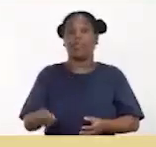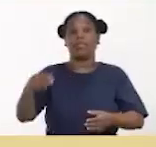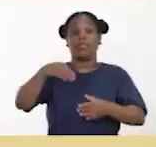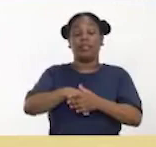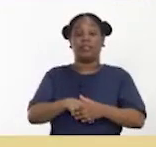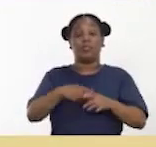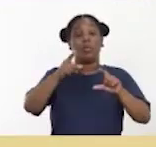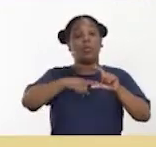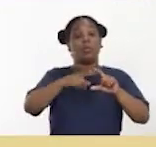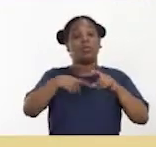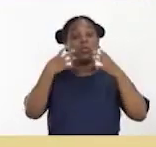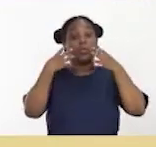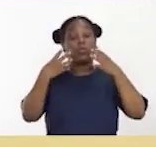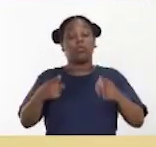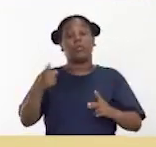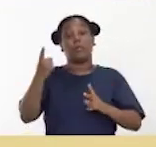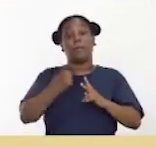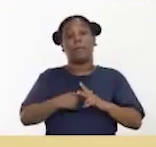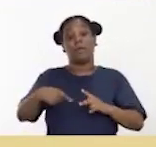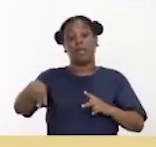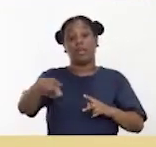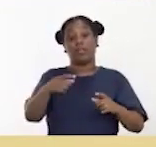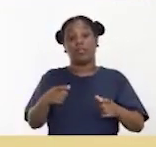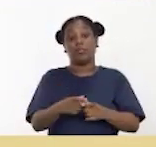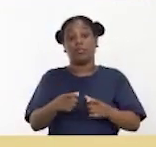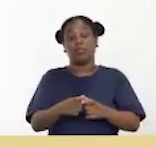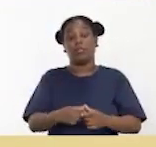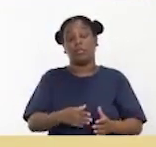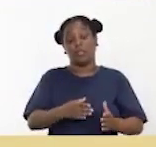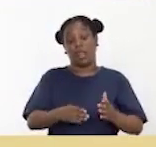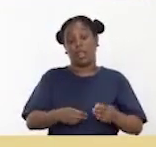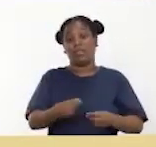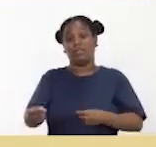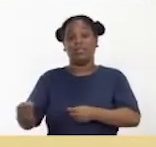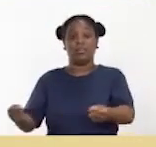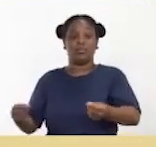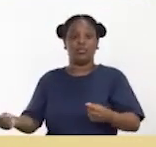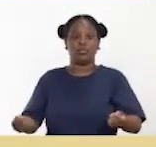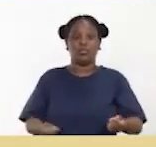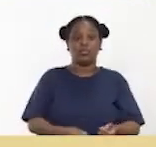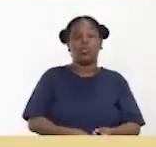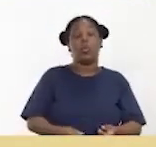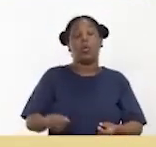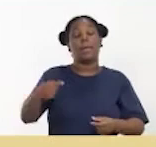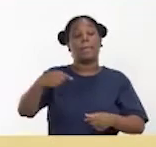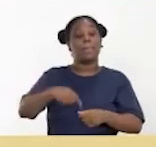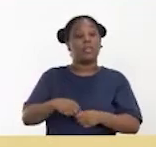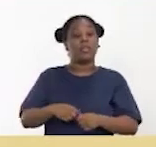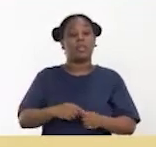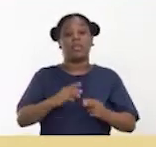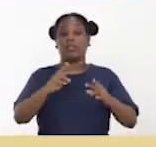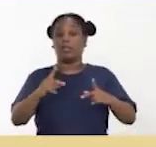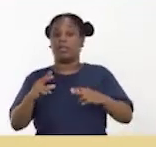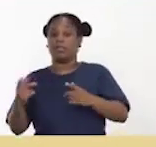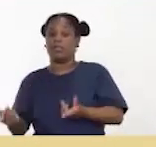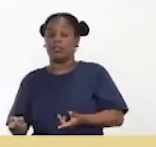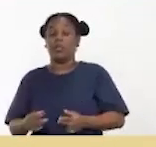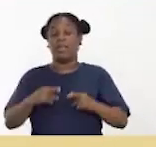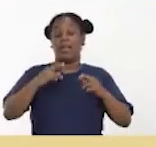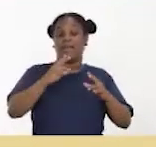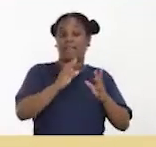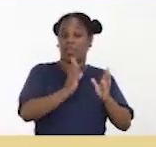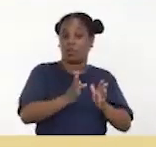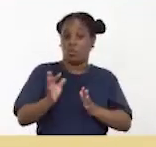También dentro de los contenidos esenciales para esta unidad está la distribución empírica de frecuencia y la